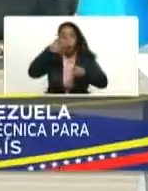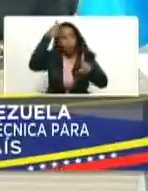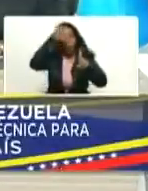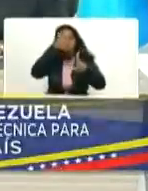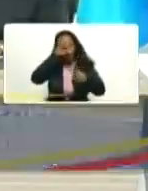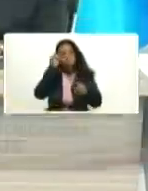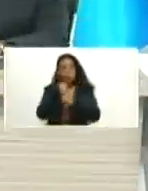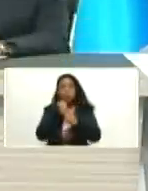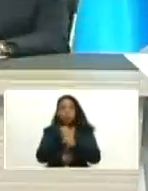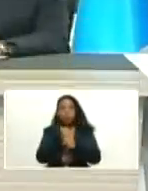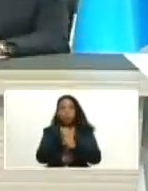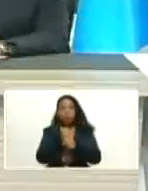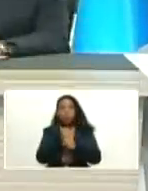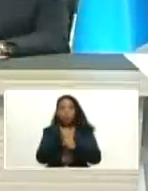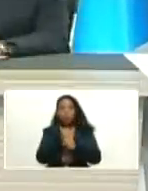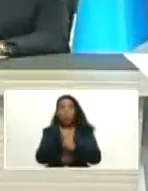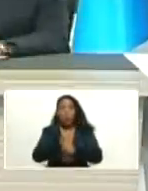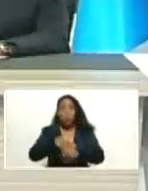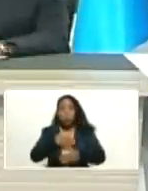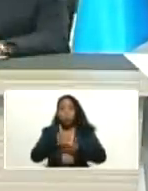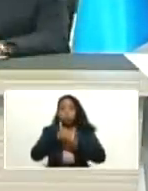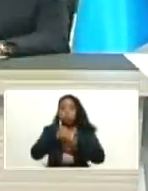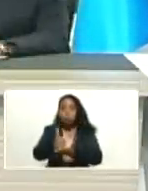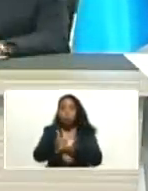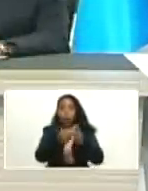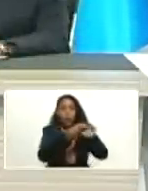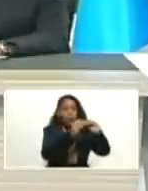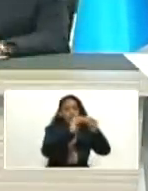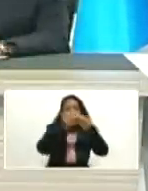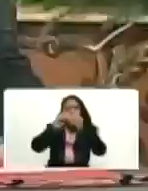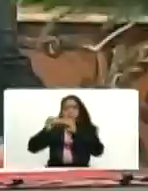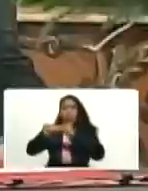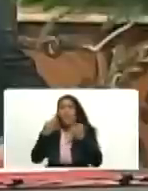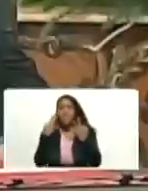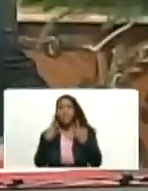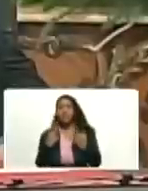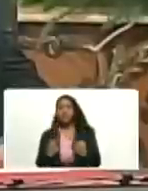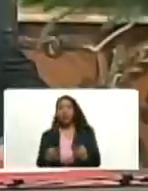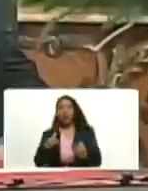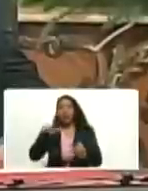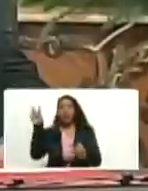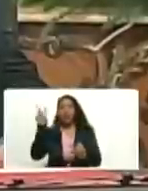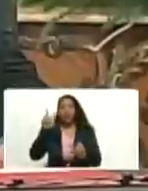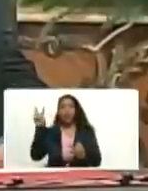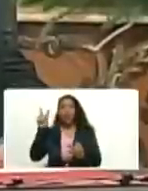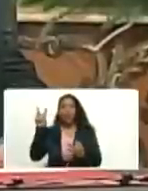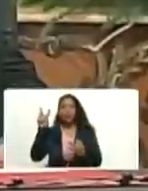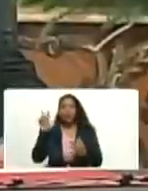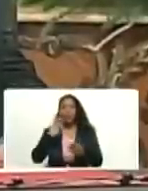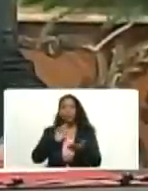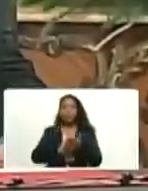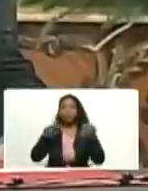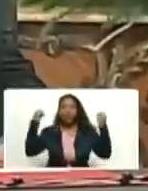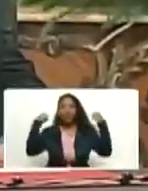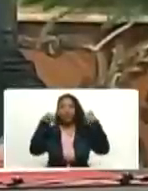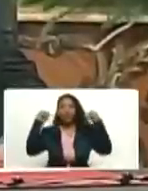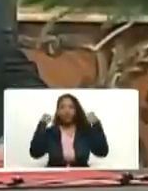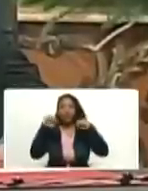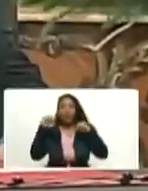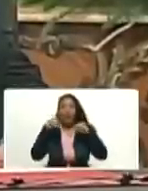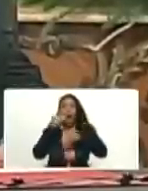nuestros especialistas que también pueden ayudar en reformas judiciales que Venezuela quiere poner en práctica para garantizar que haya